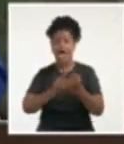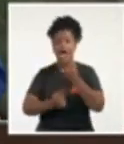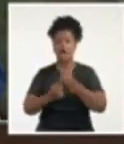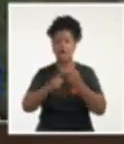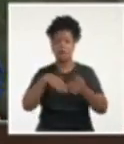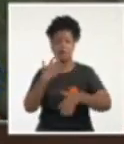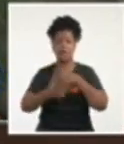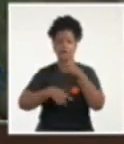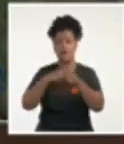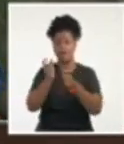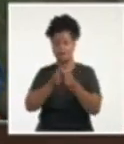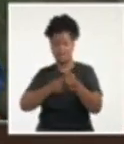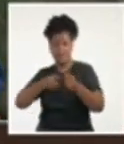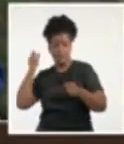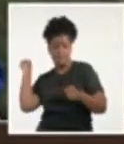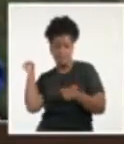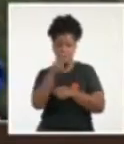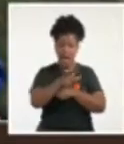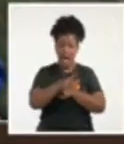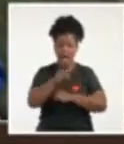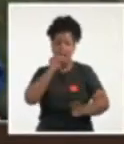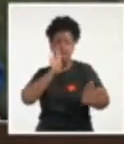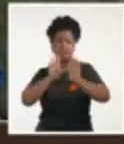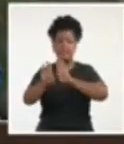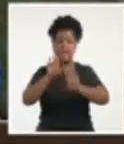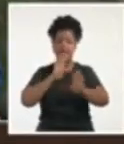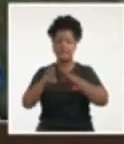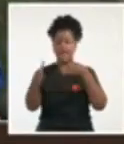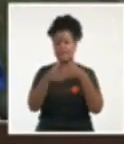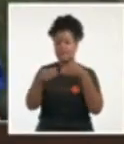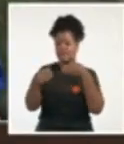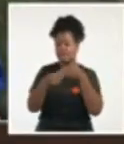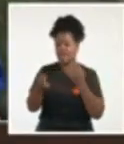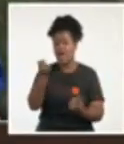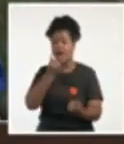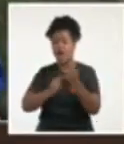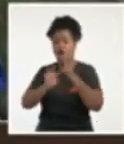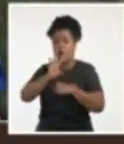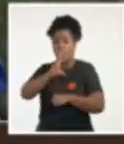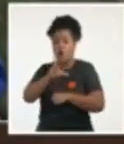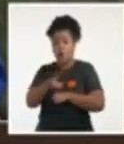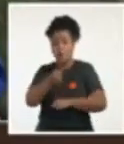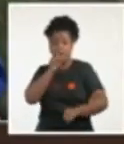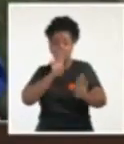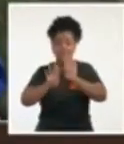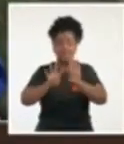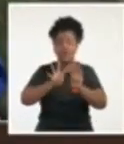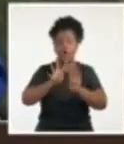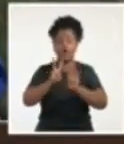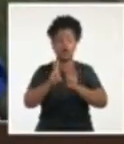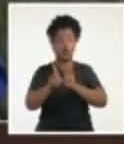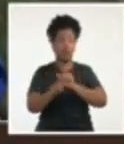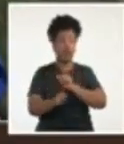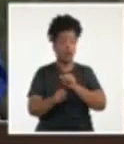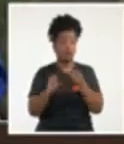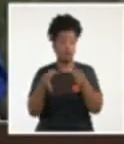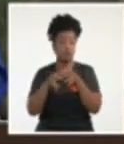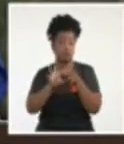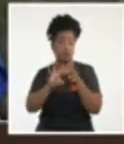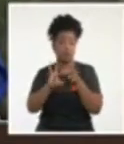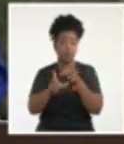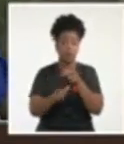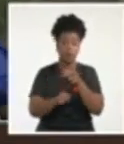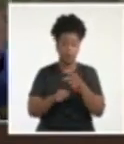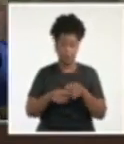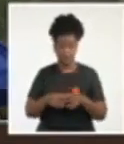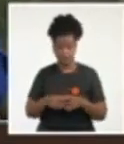apedraron tiendas en divisas, se robaron artículos de las tiendas en divisas. Por cierto, lo que menos se robaron no